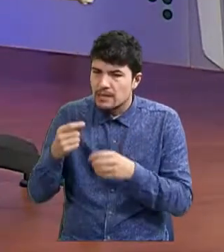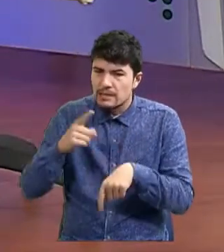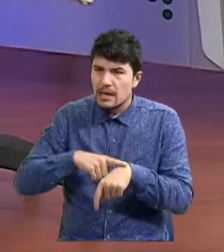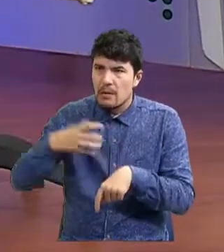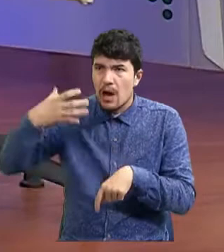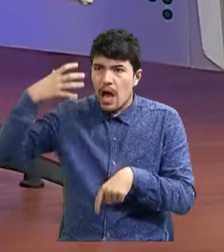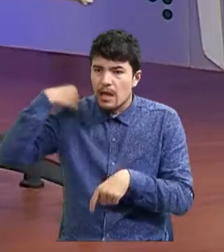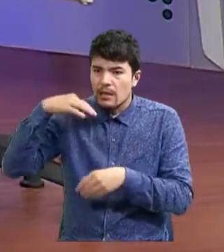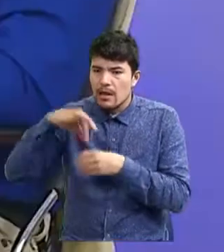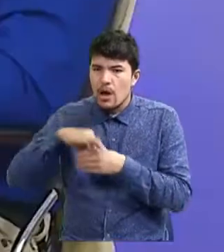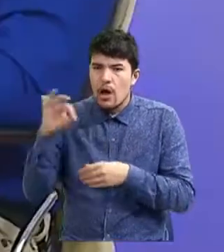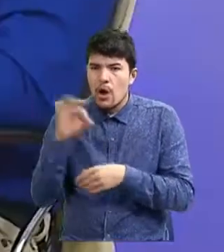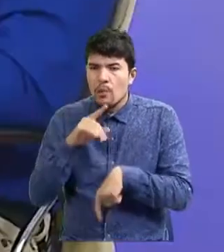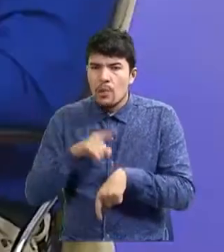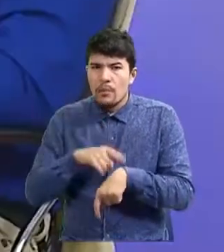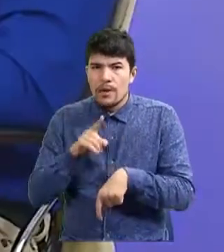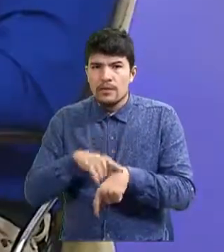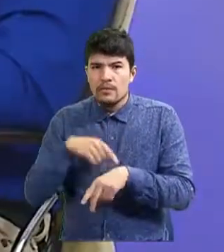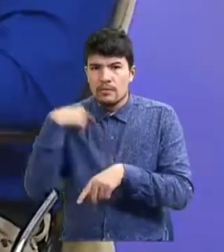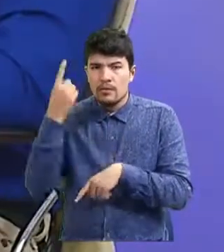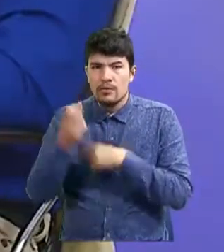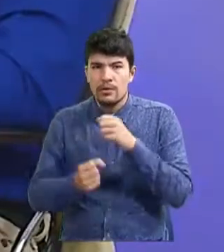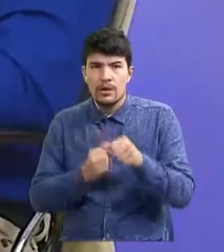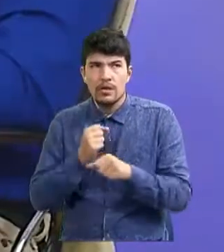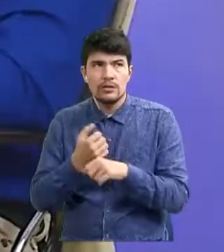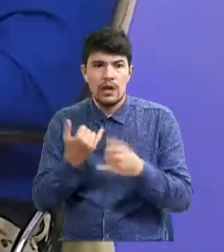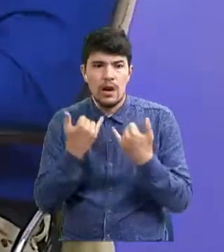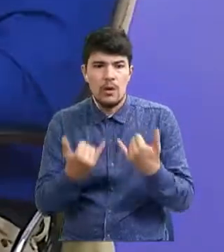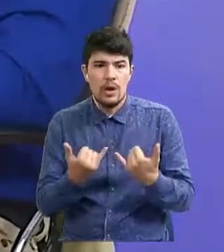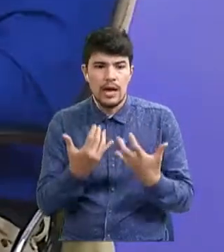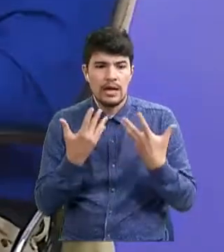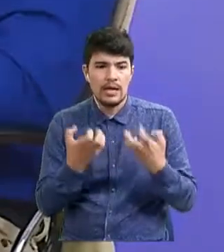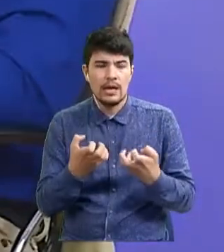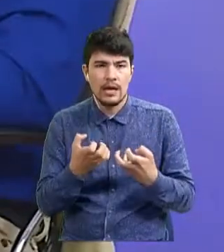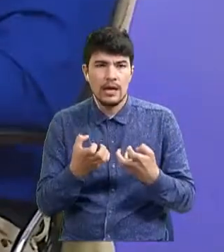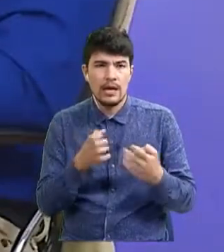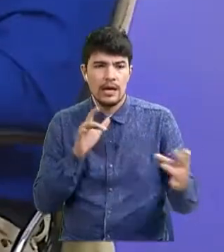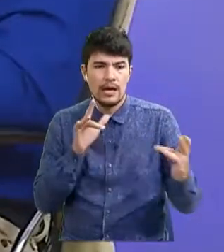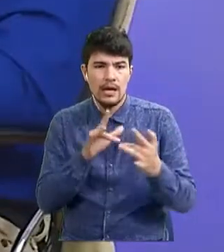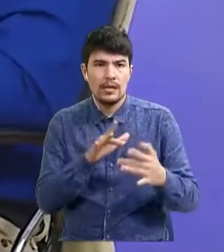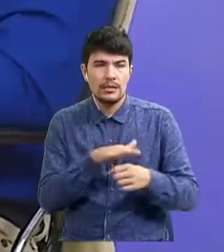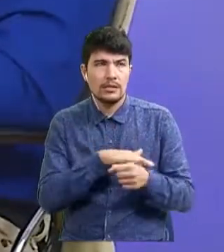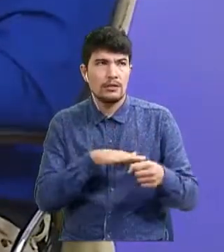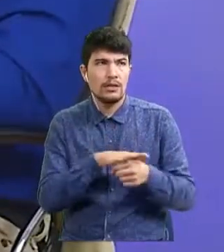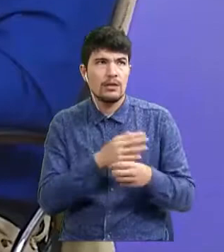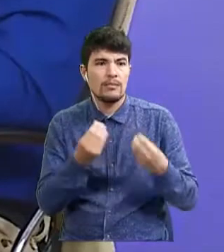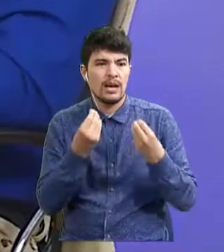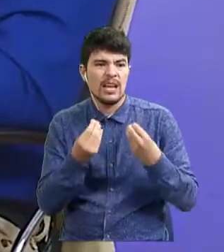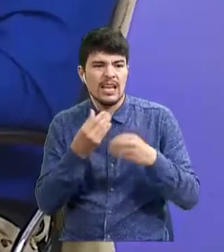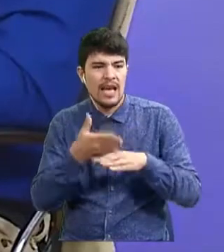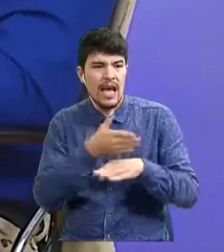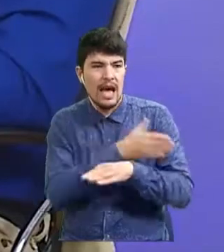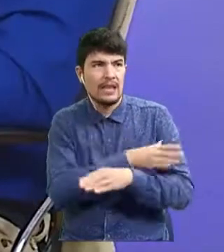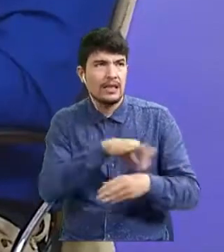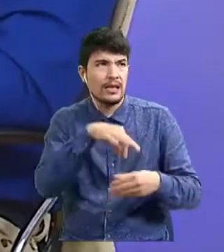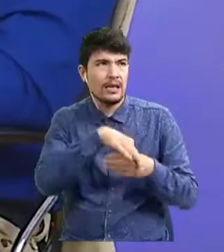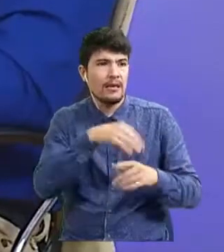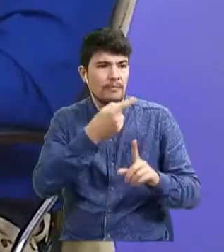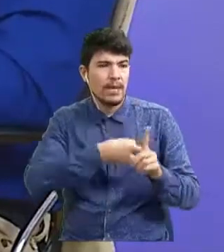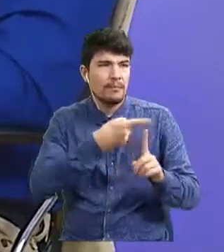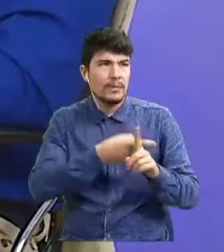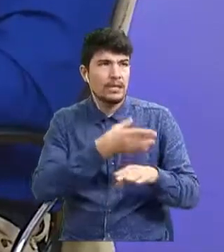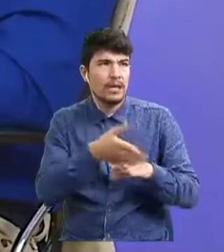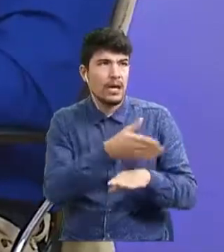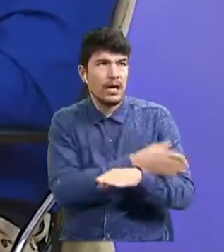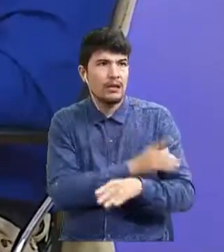de elecciones o en el momento de elecciones del próximo año, y ahora quieren de pronto acomodar la situación para antes de elecciones, unos meses antes. Se habla